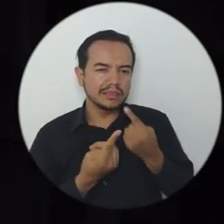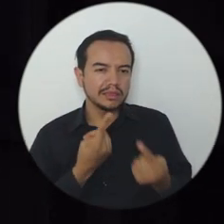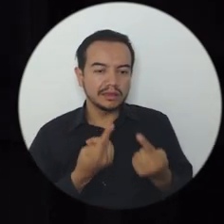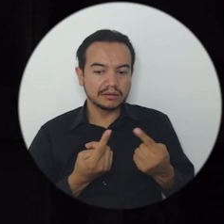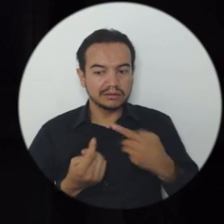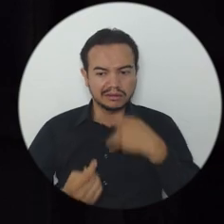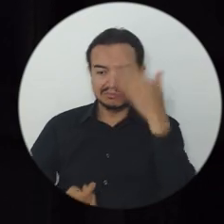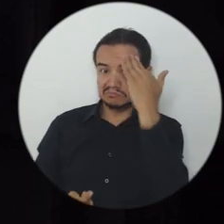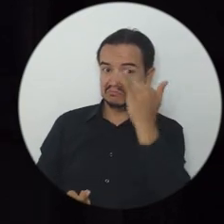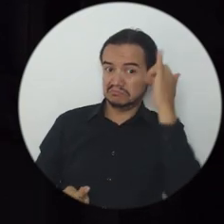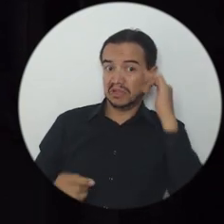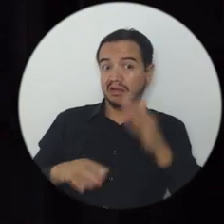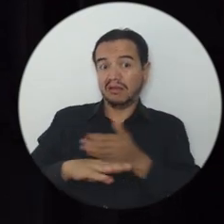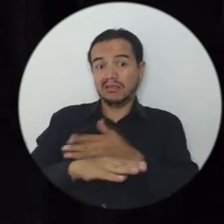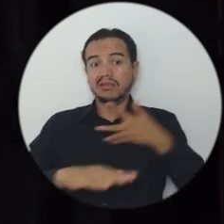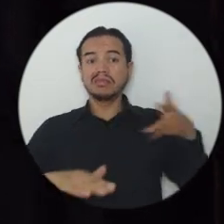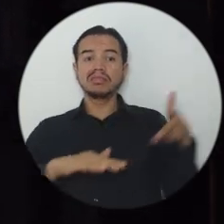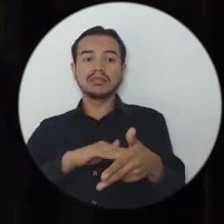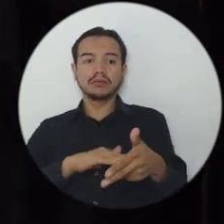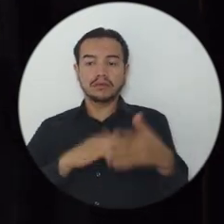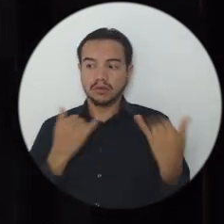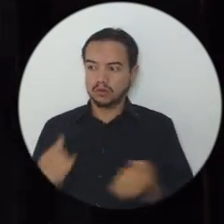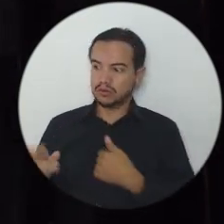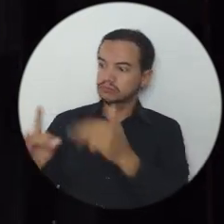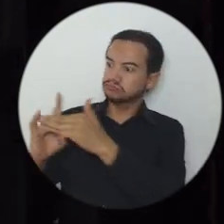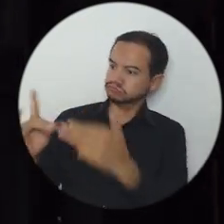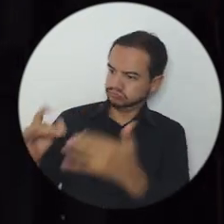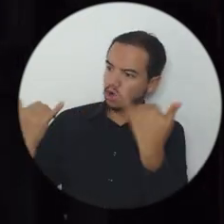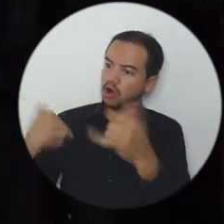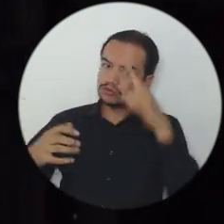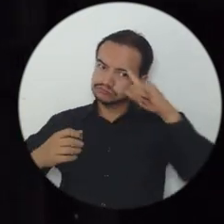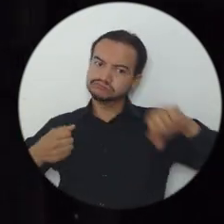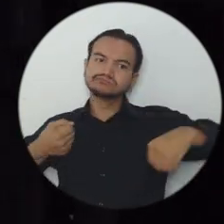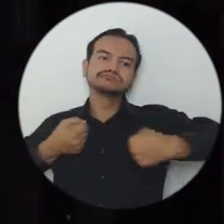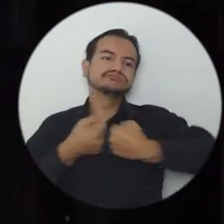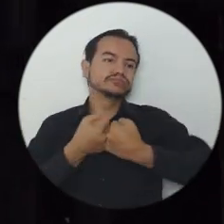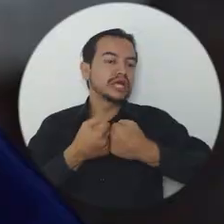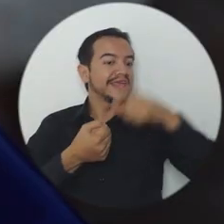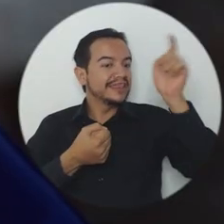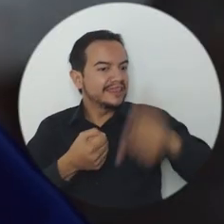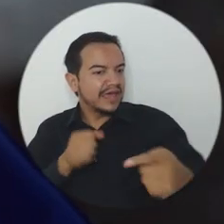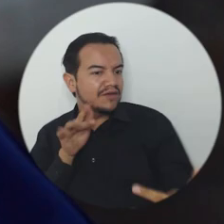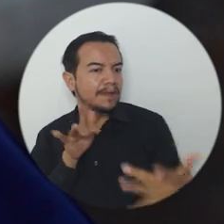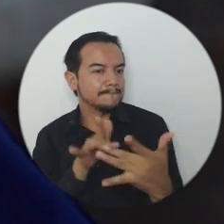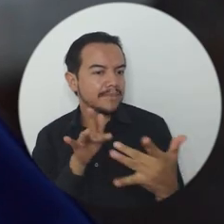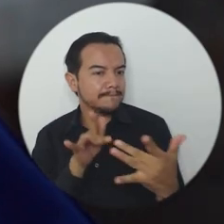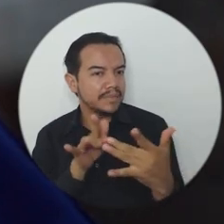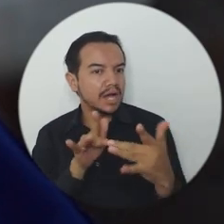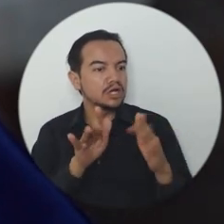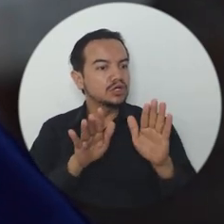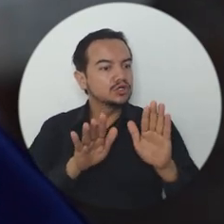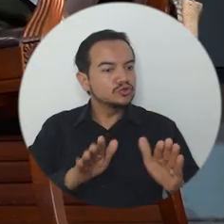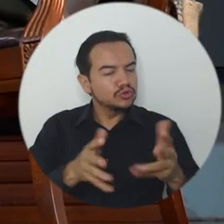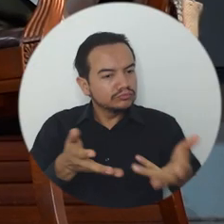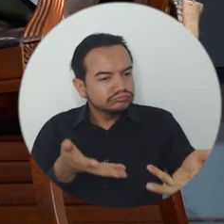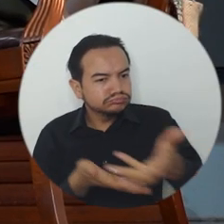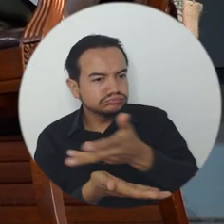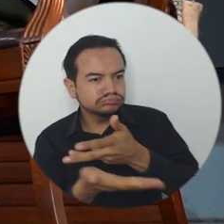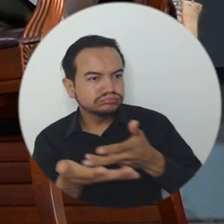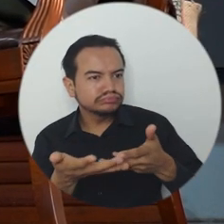no hacía. Y la Universidad Magdalena, desde esa perspectiva, ahora sí, entiende que debe hacerlo.